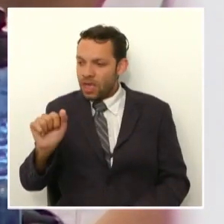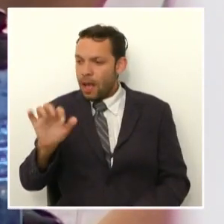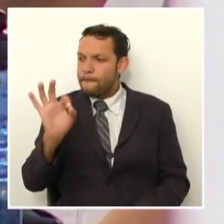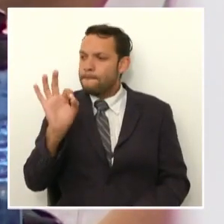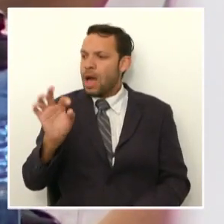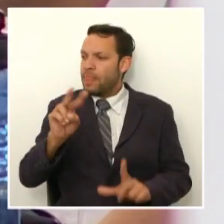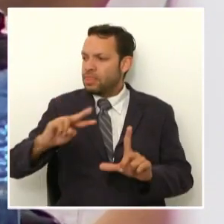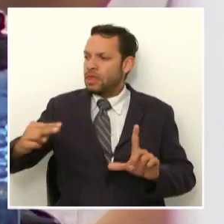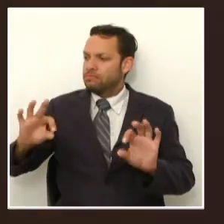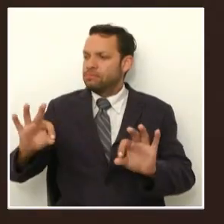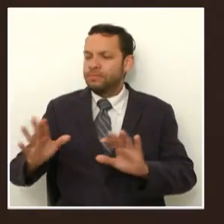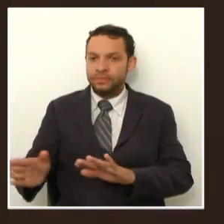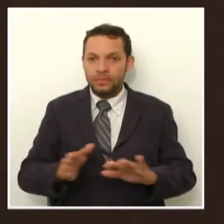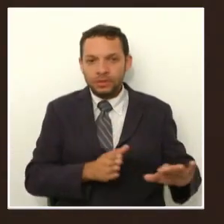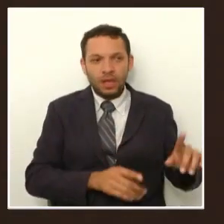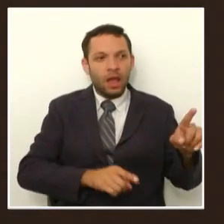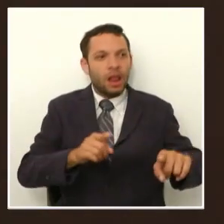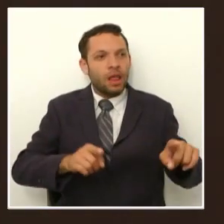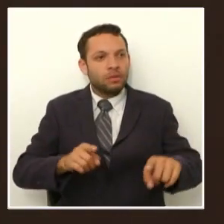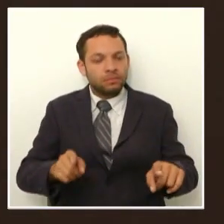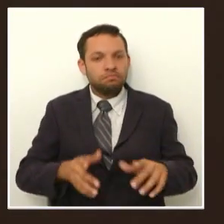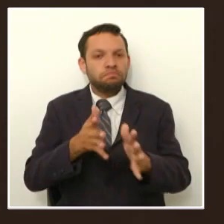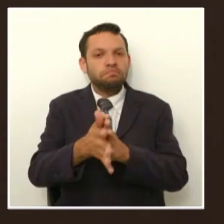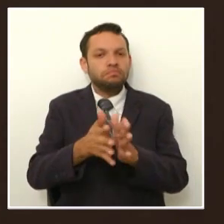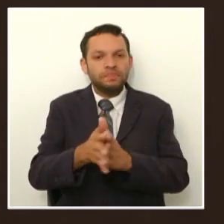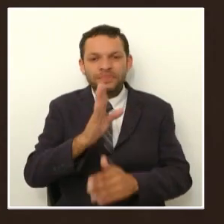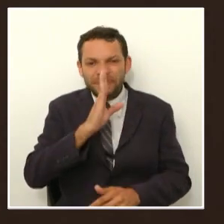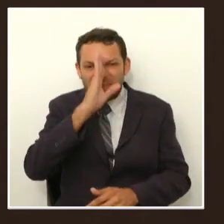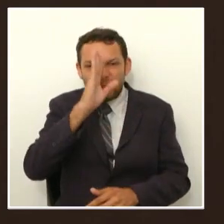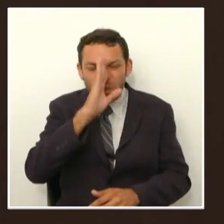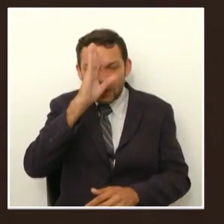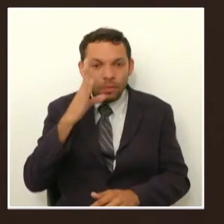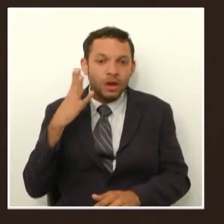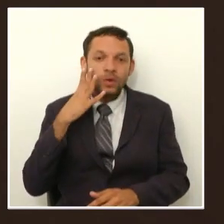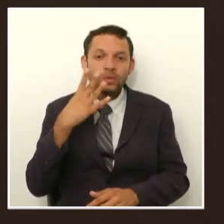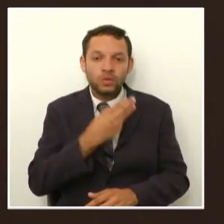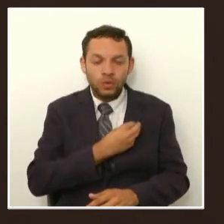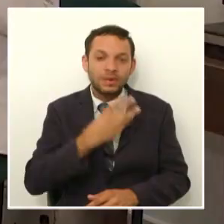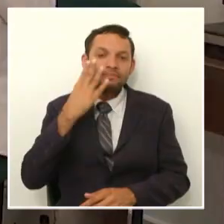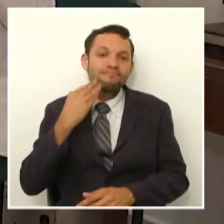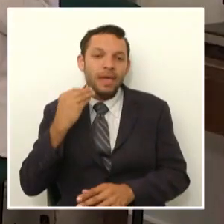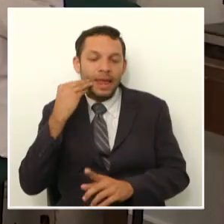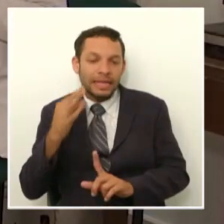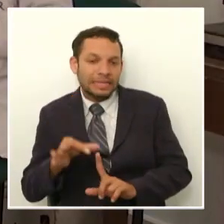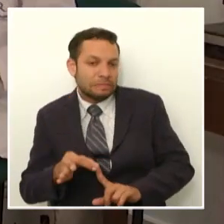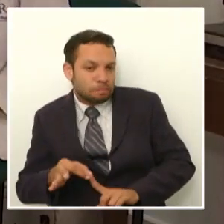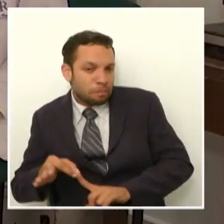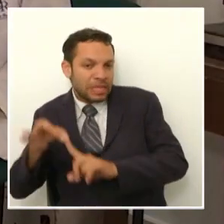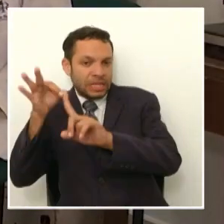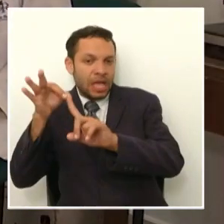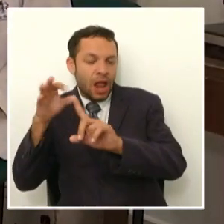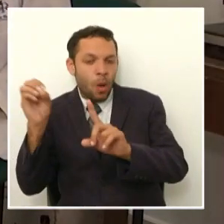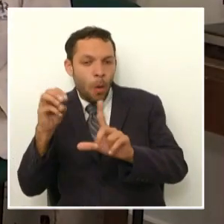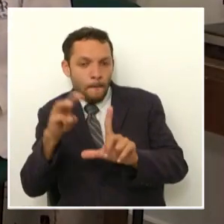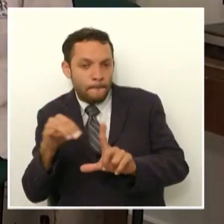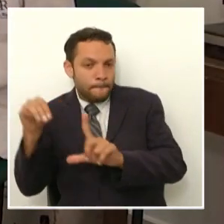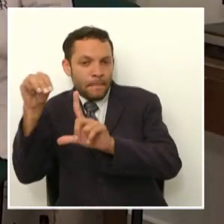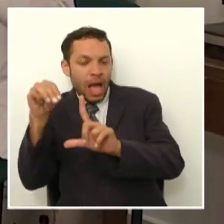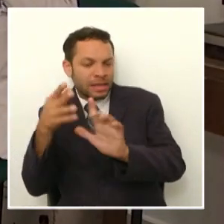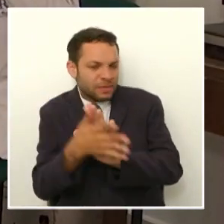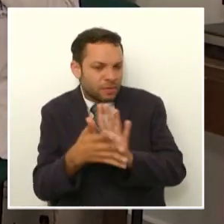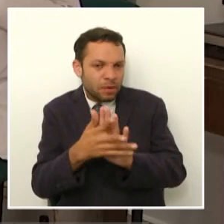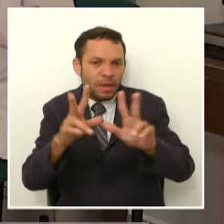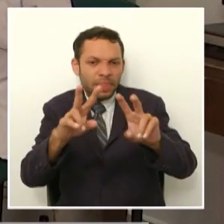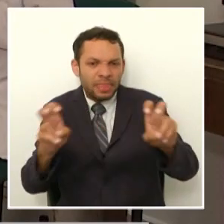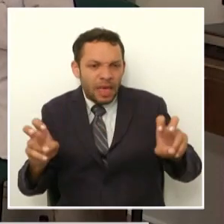Muchos de ustedes se han acostumbrado que Conexión Vital trae muchos especialistas y hablamos pues de enfermedades muy puntuales.